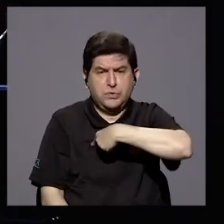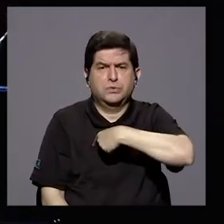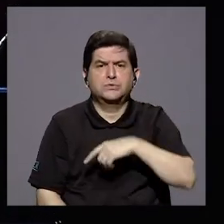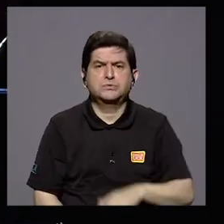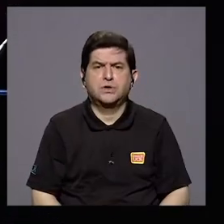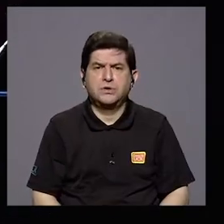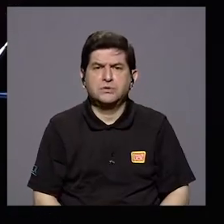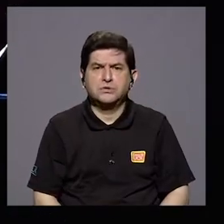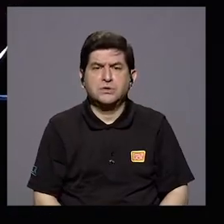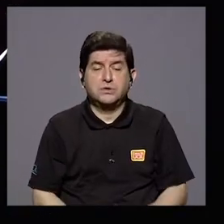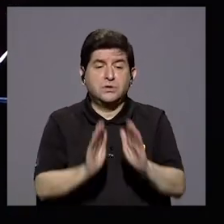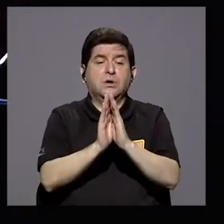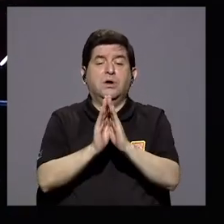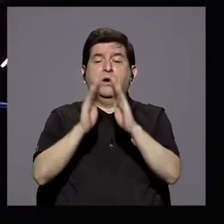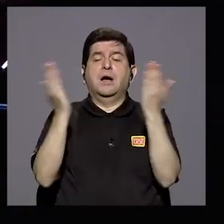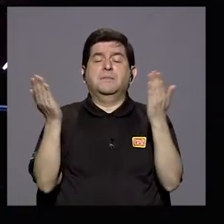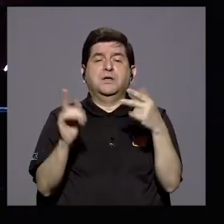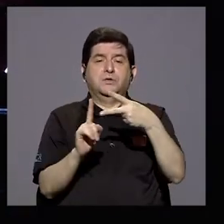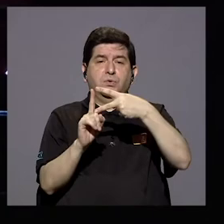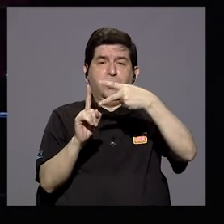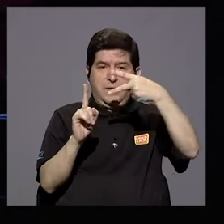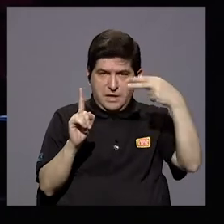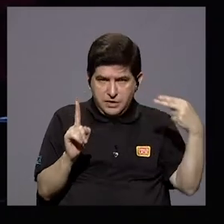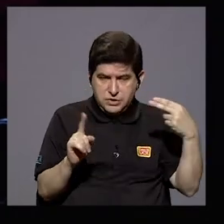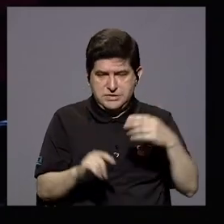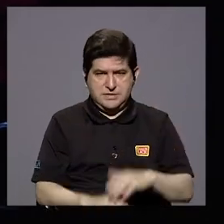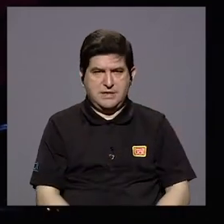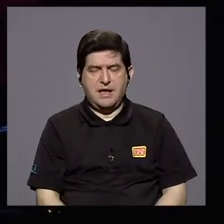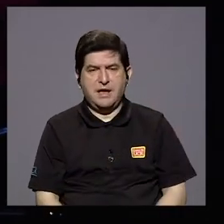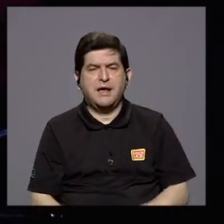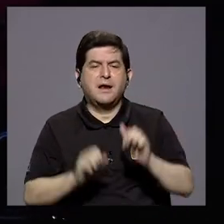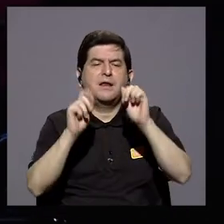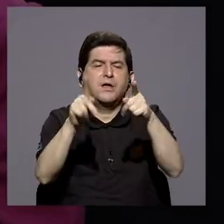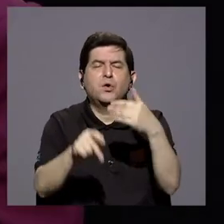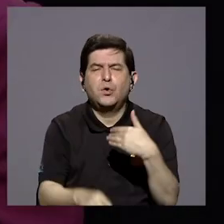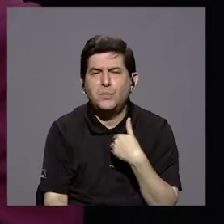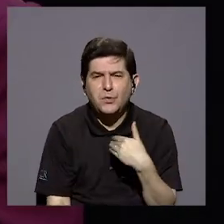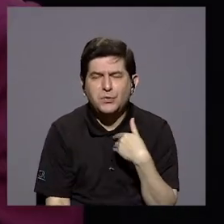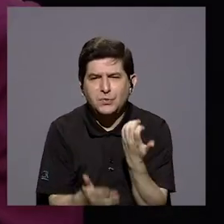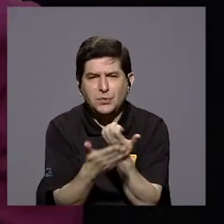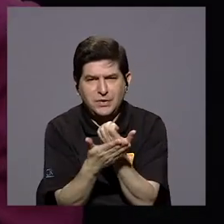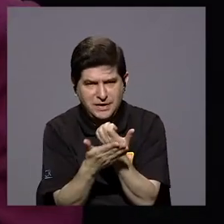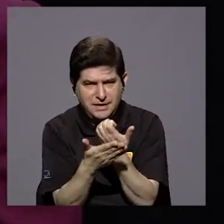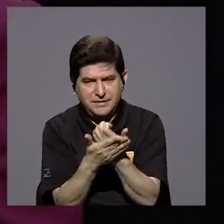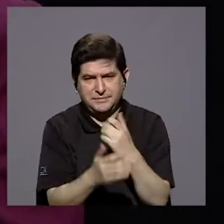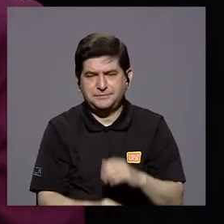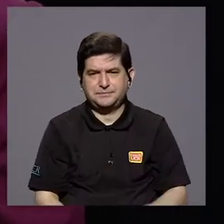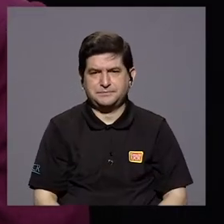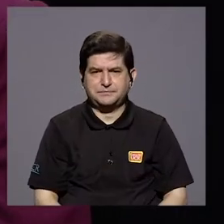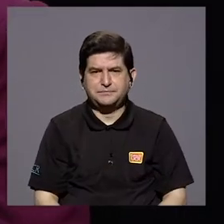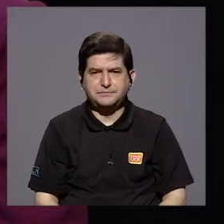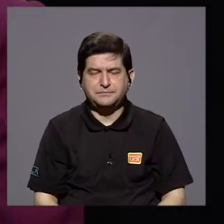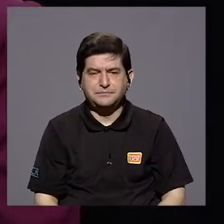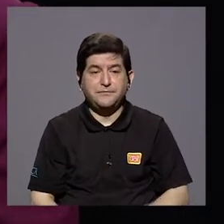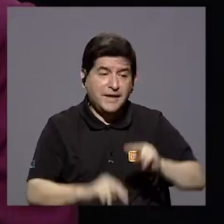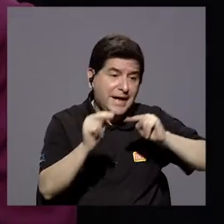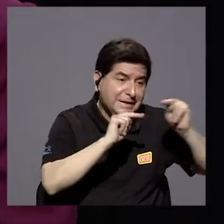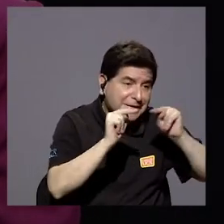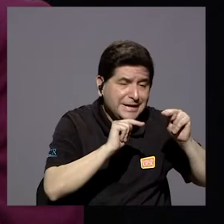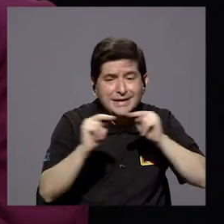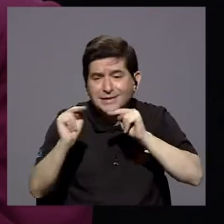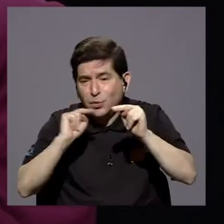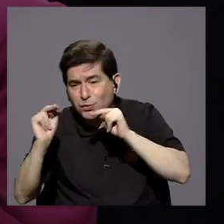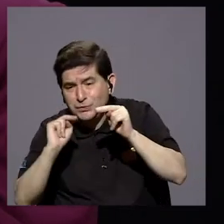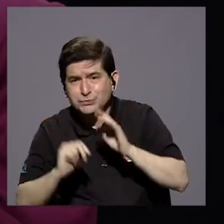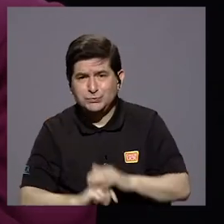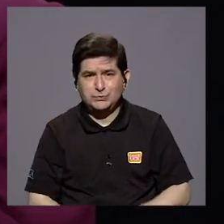estado con apertura de hoteles que les den chance, por ejemplo, a los negocios